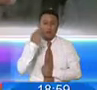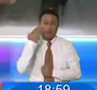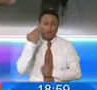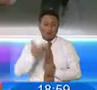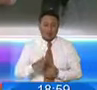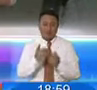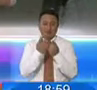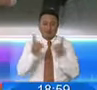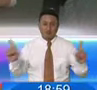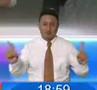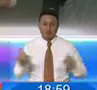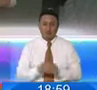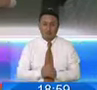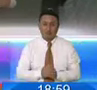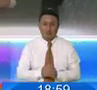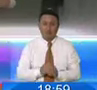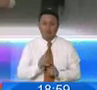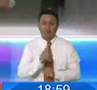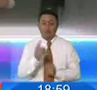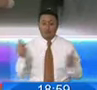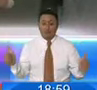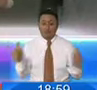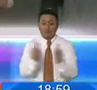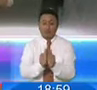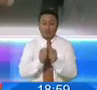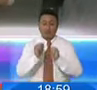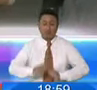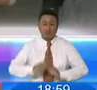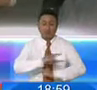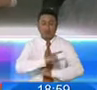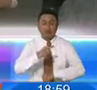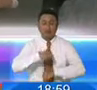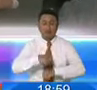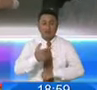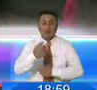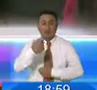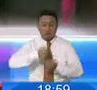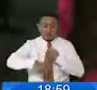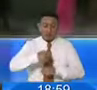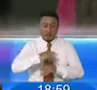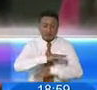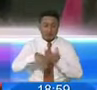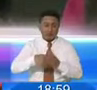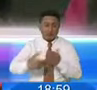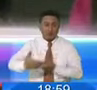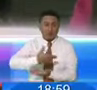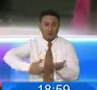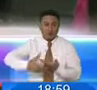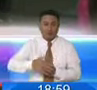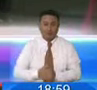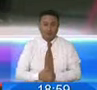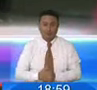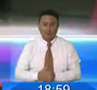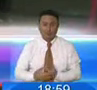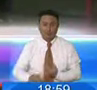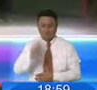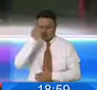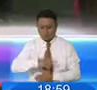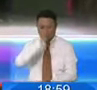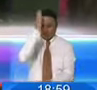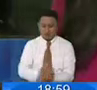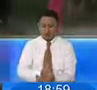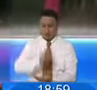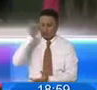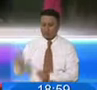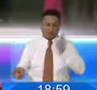separados, para que en conjunto compartan el sostenimiento del niño. Aquí no se puede tomar una decisión tajante de irme al